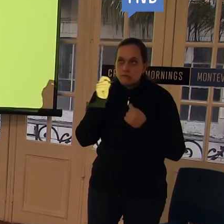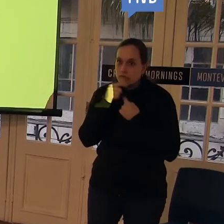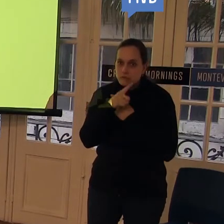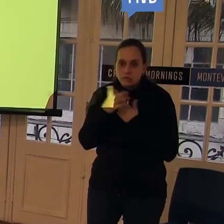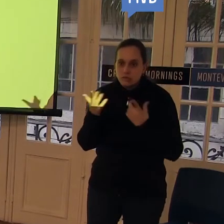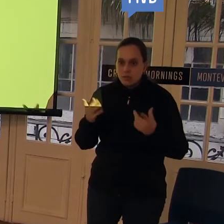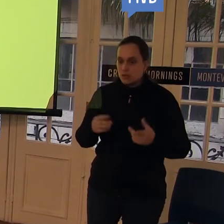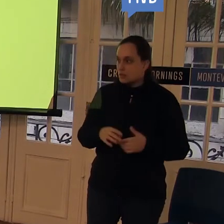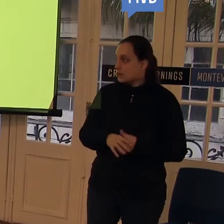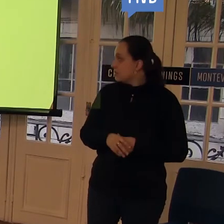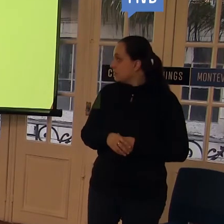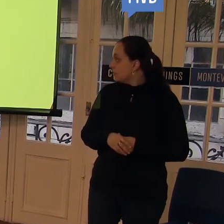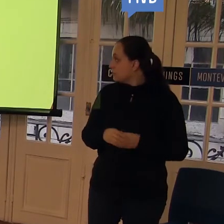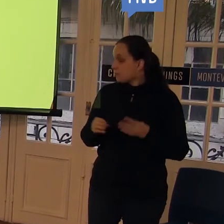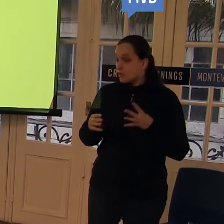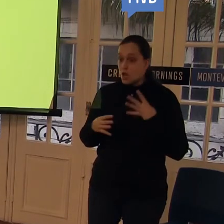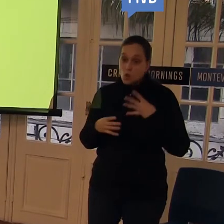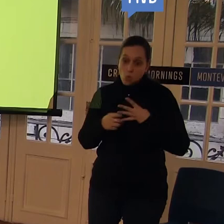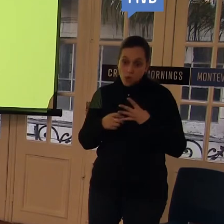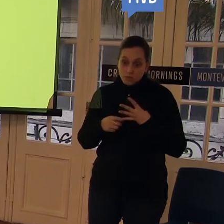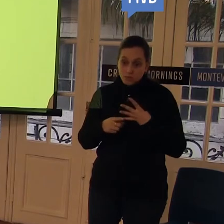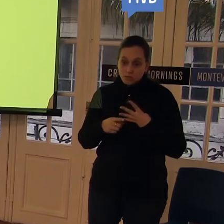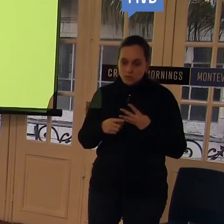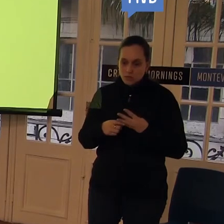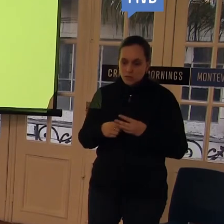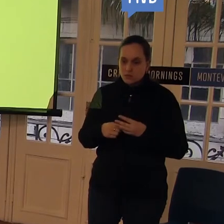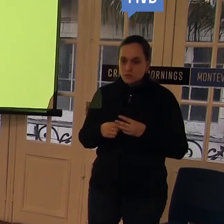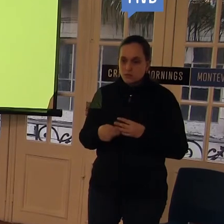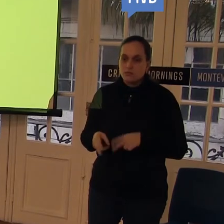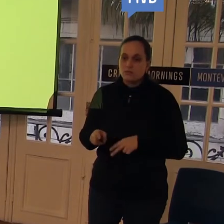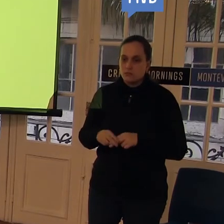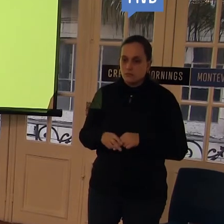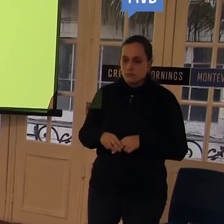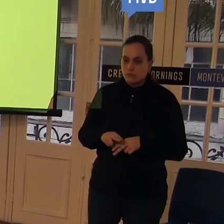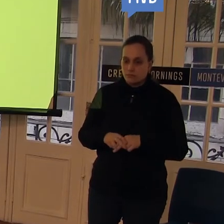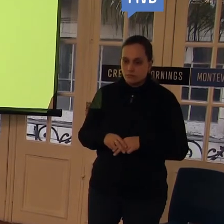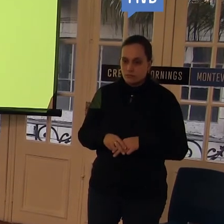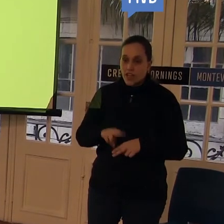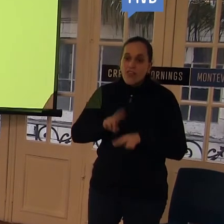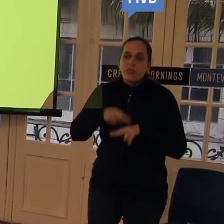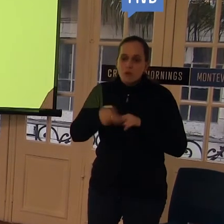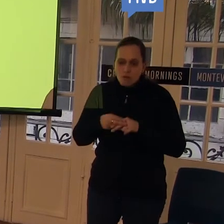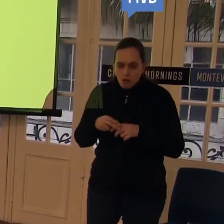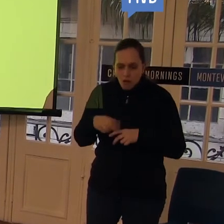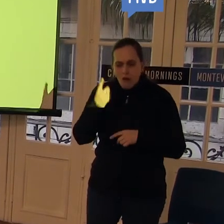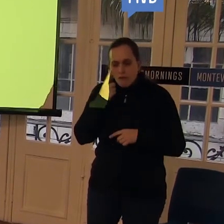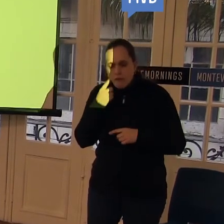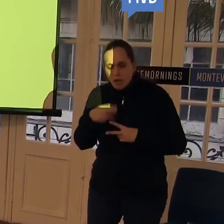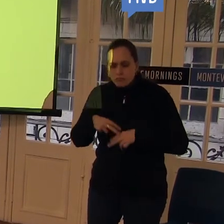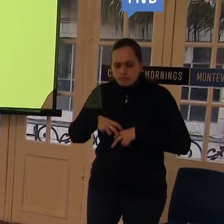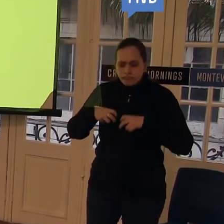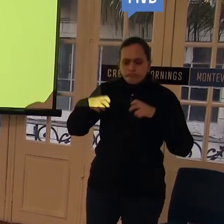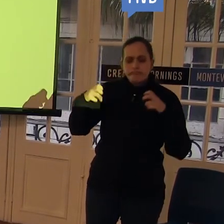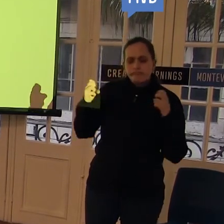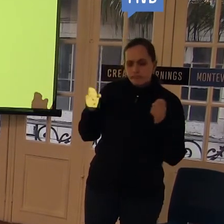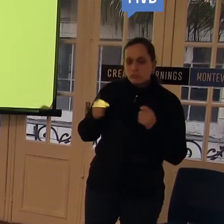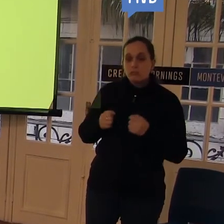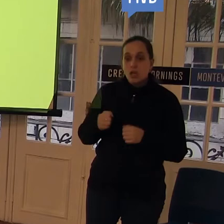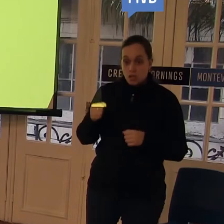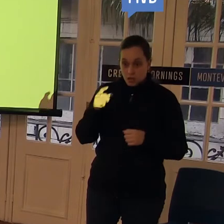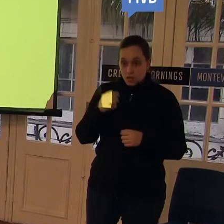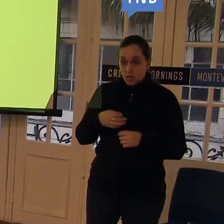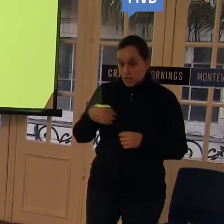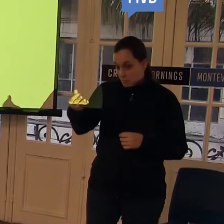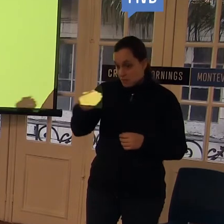Bueno. Y ahí... esa es la parte que hacía con el cliente. Y bueno, y una vez que tengo su